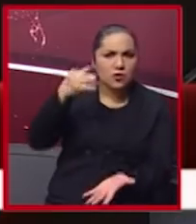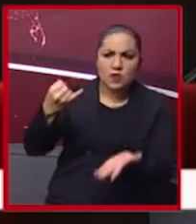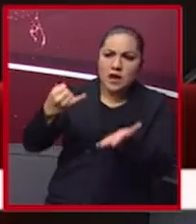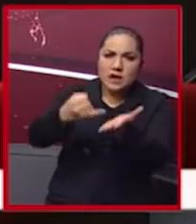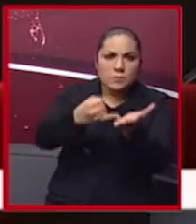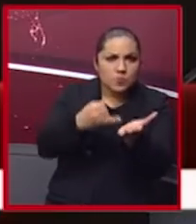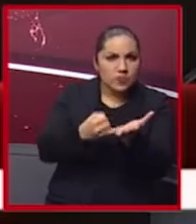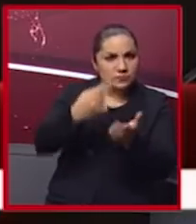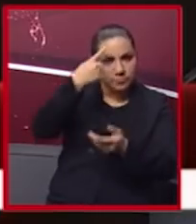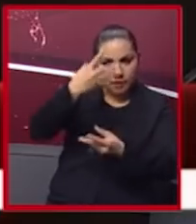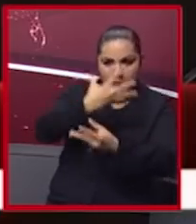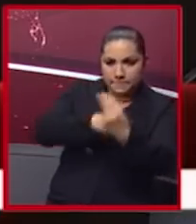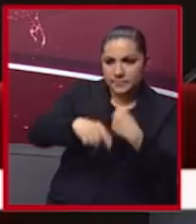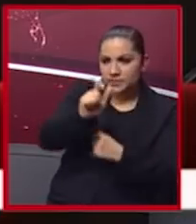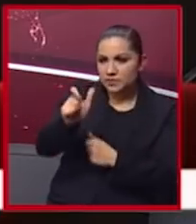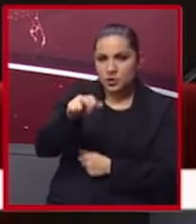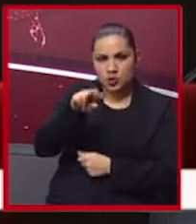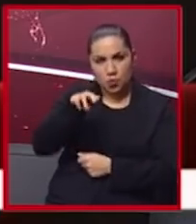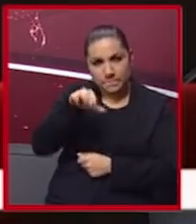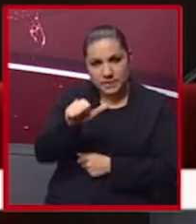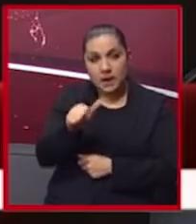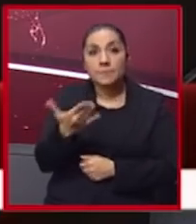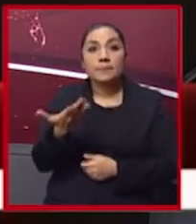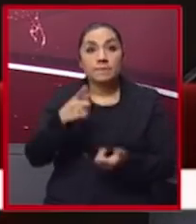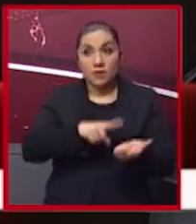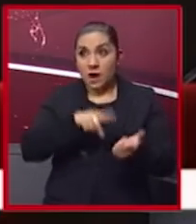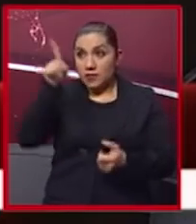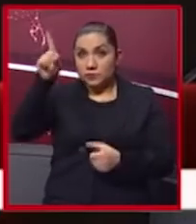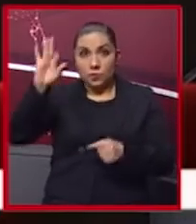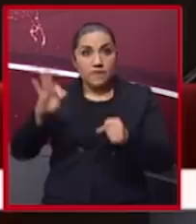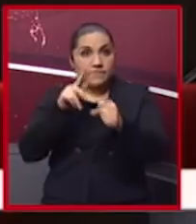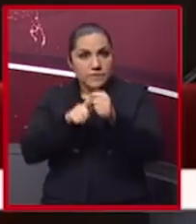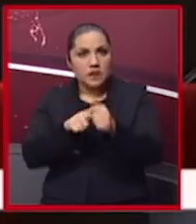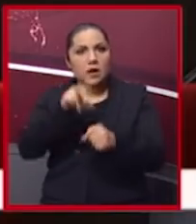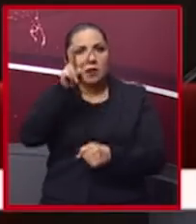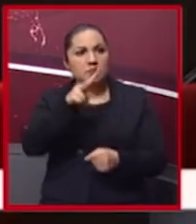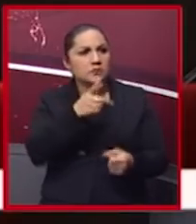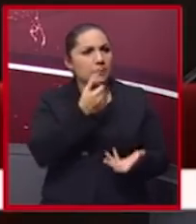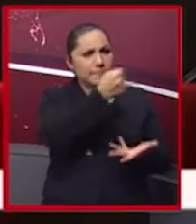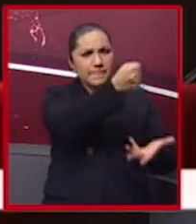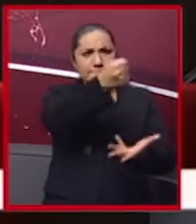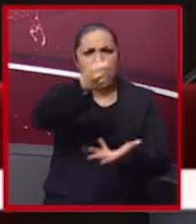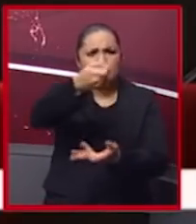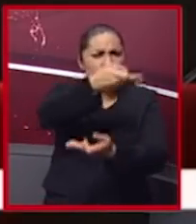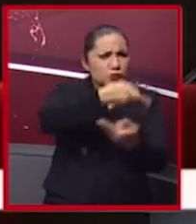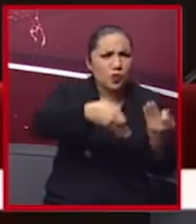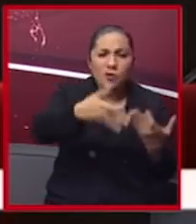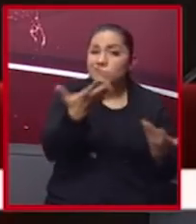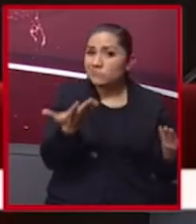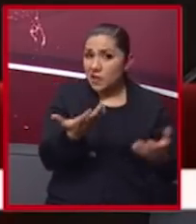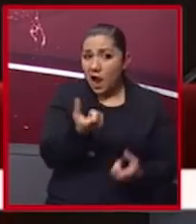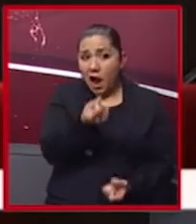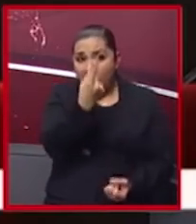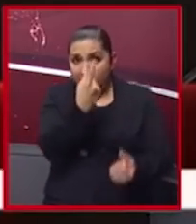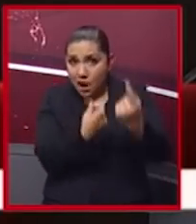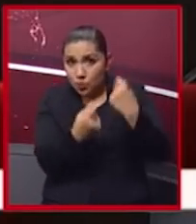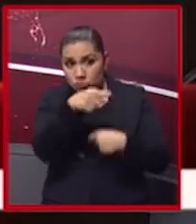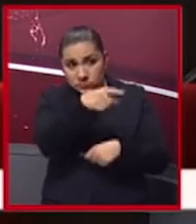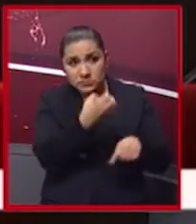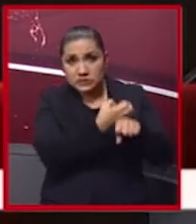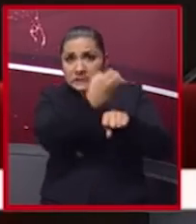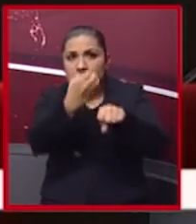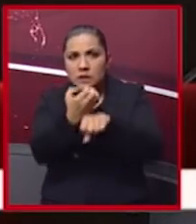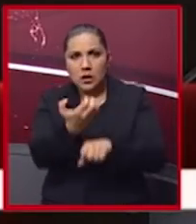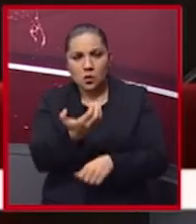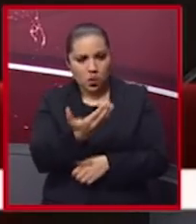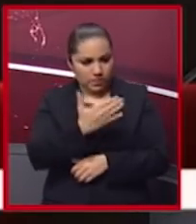todos lados y a todos los estados y municipios, cuando realmente no hay un poquito de interés por parte de algunos de ellos